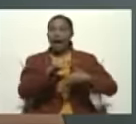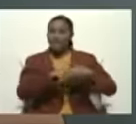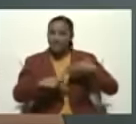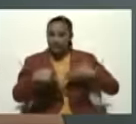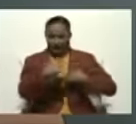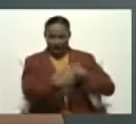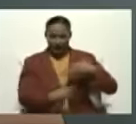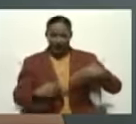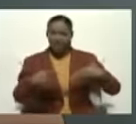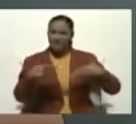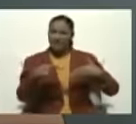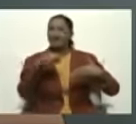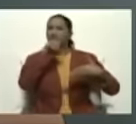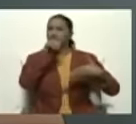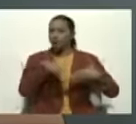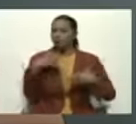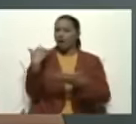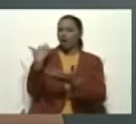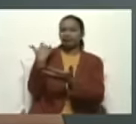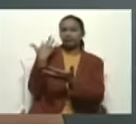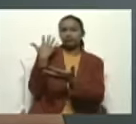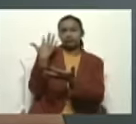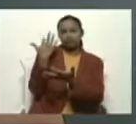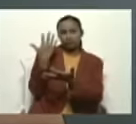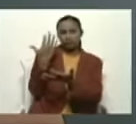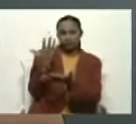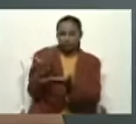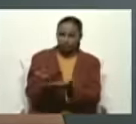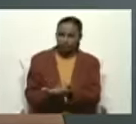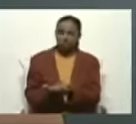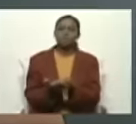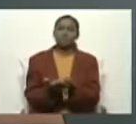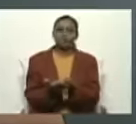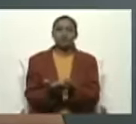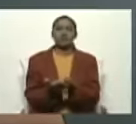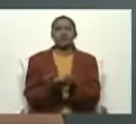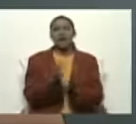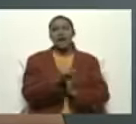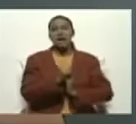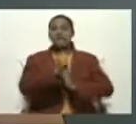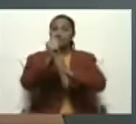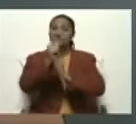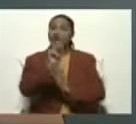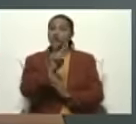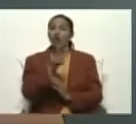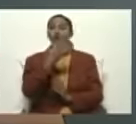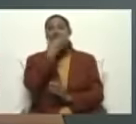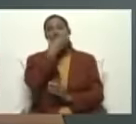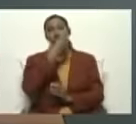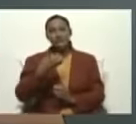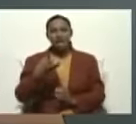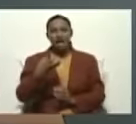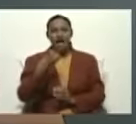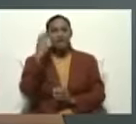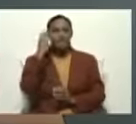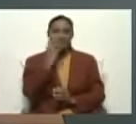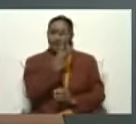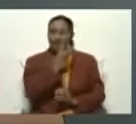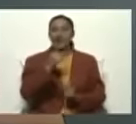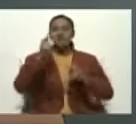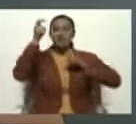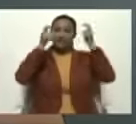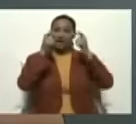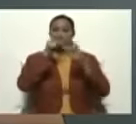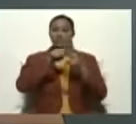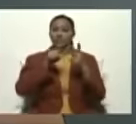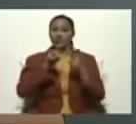de concreción indiscutible entre nuestros dos grandes líderes, Chávez y Fidel. Por lo tanto, para